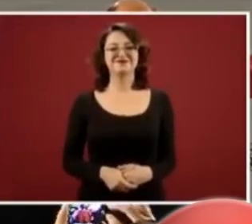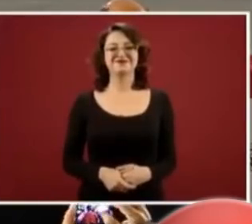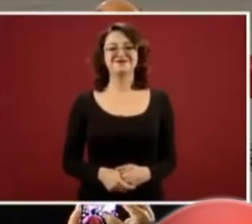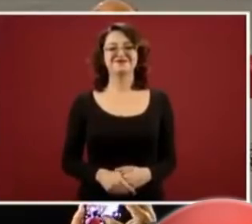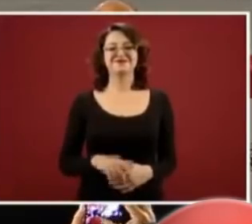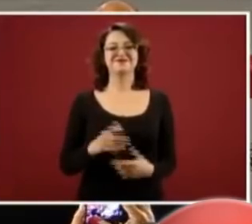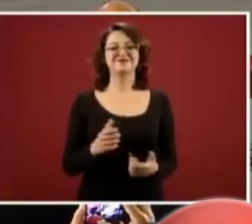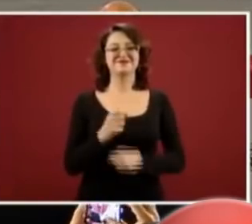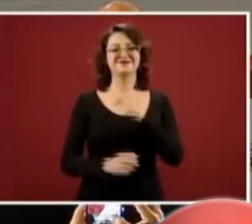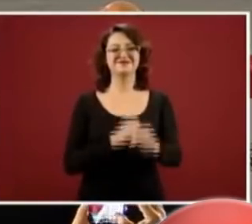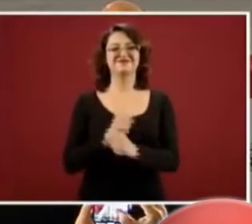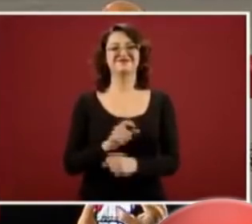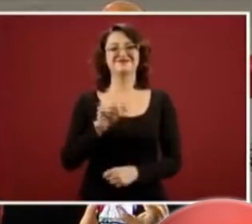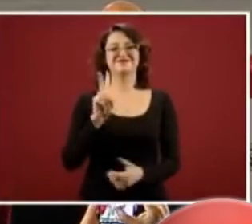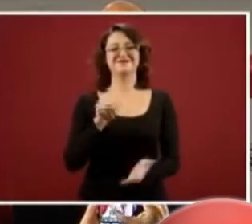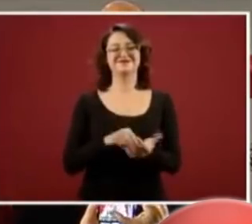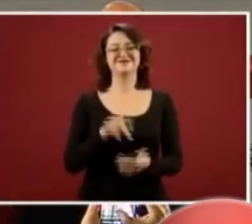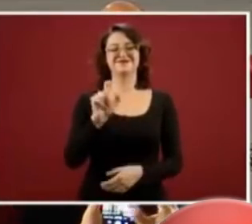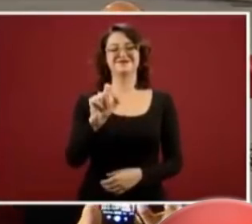2020,